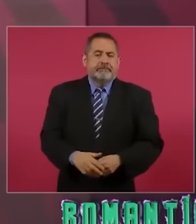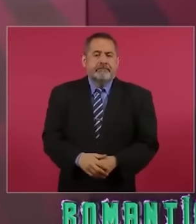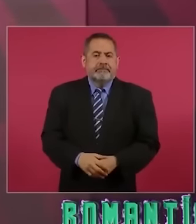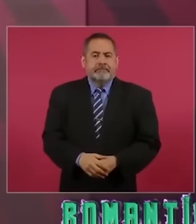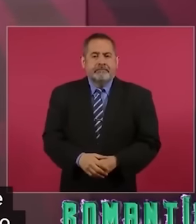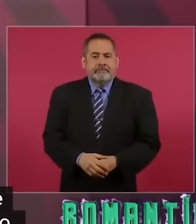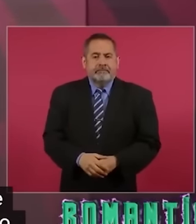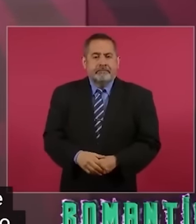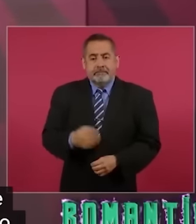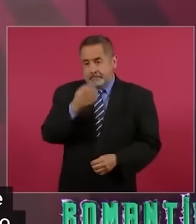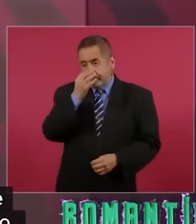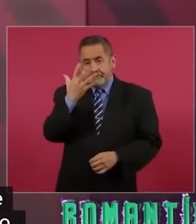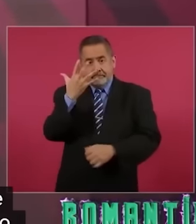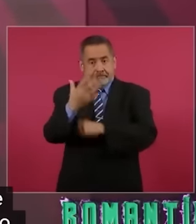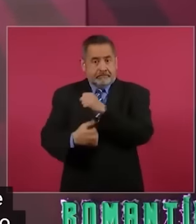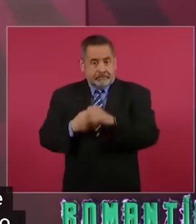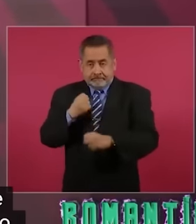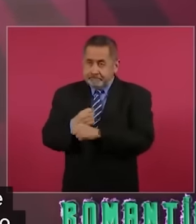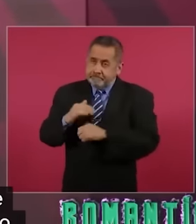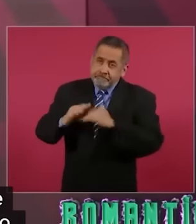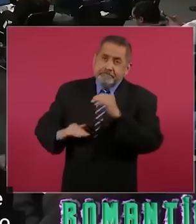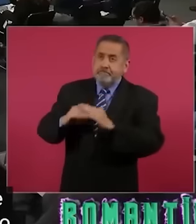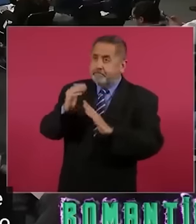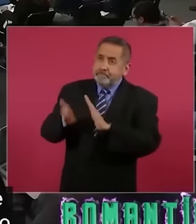rápido. En 5 años.